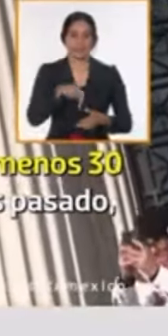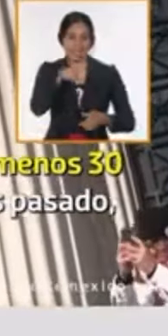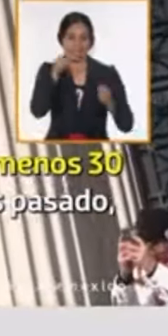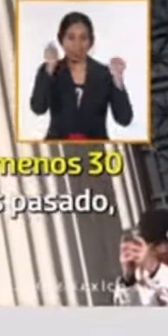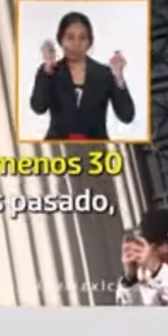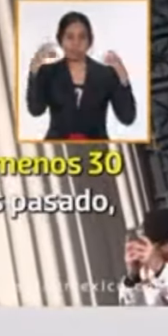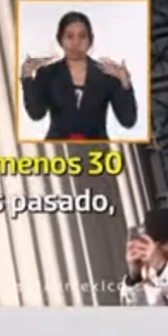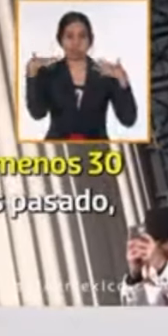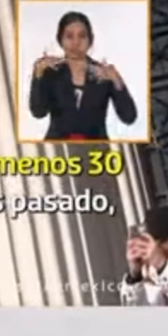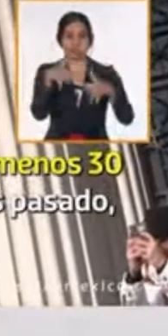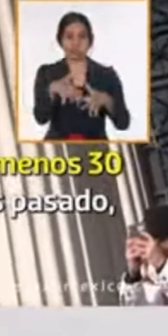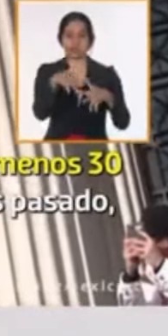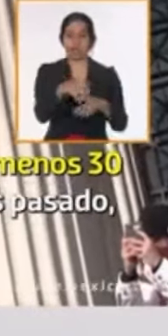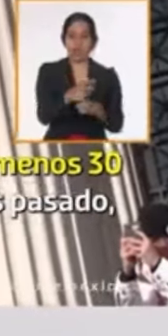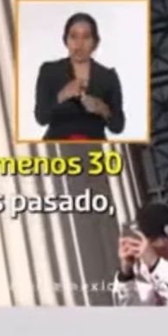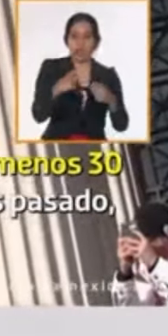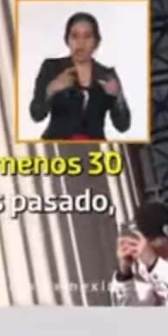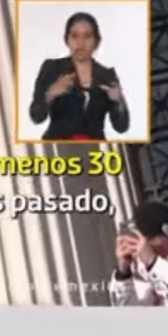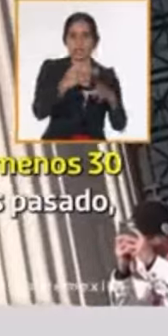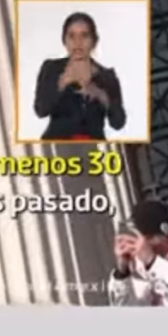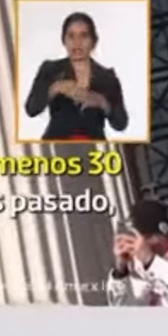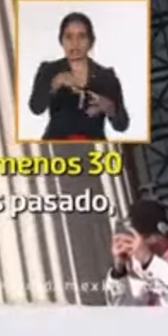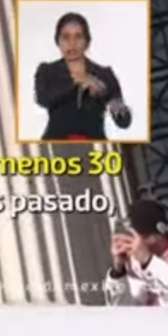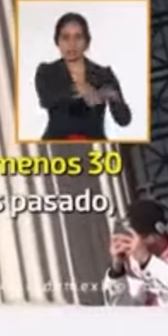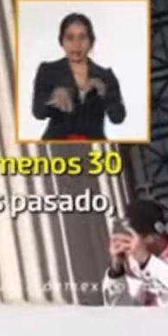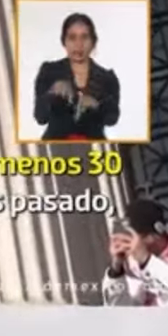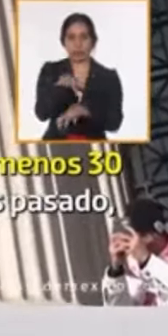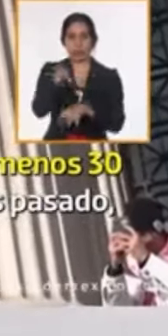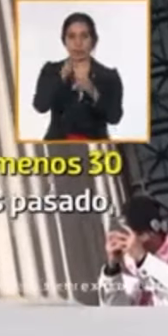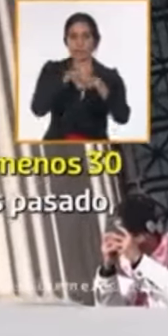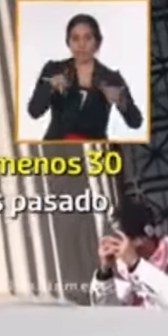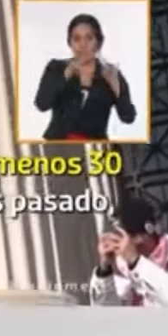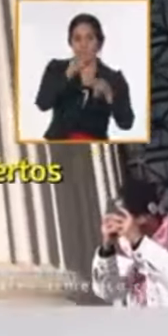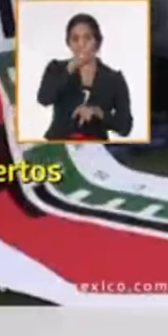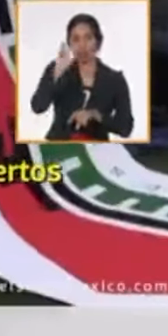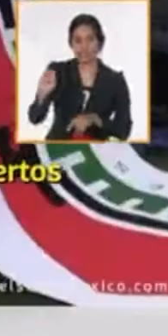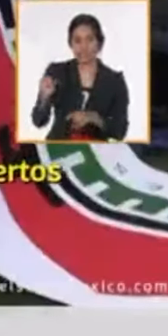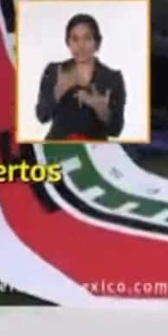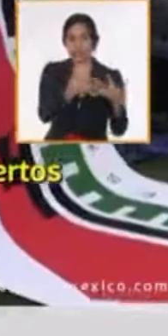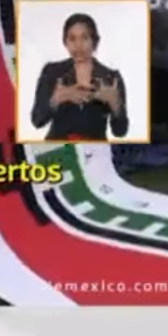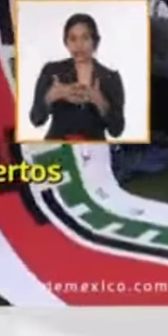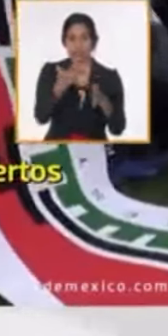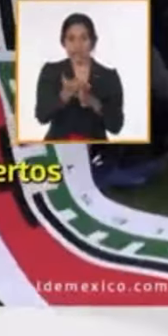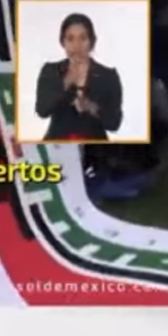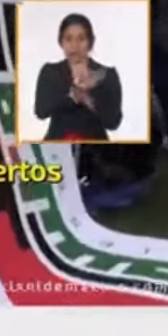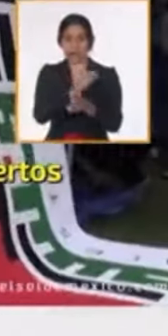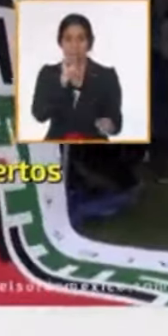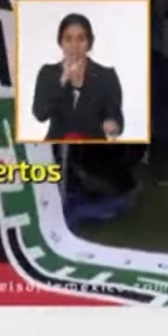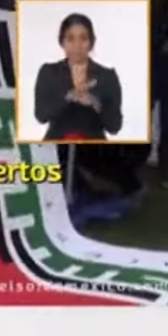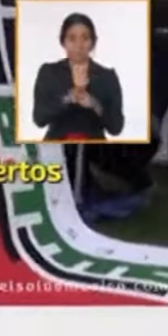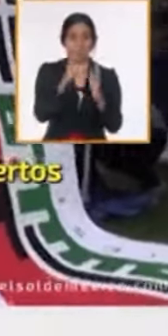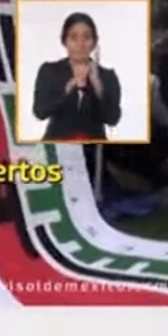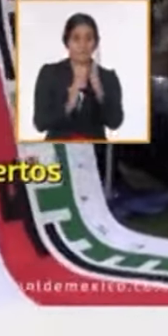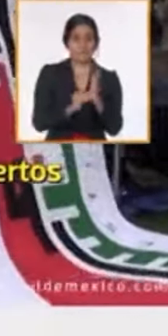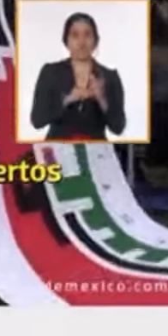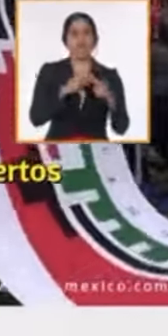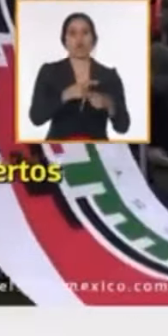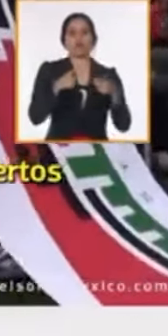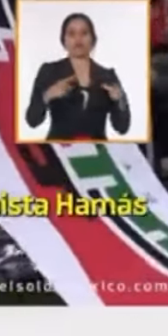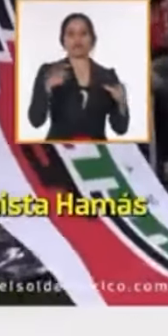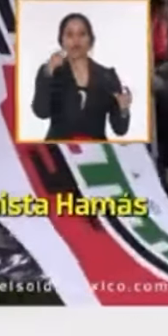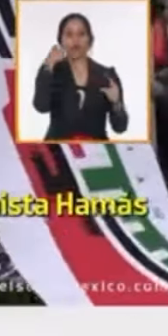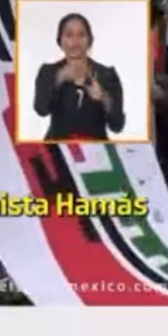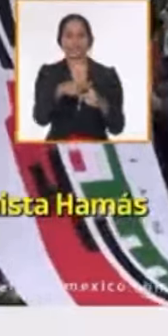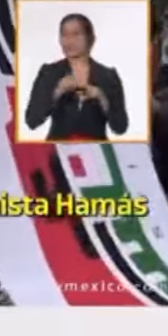se han extendido a al menos 30 universidades estadounidenses. Desde el mes pasado, protestan por el creciente número de muertos en la Franja de